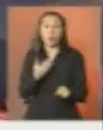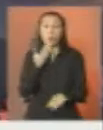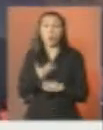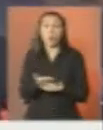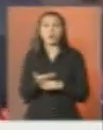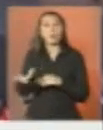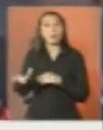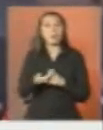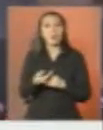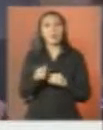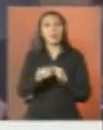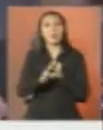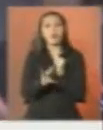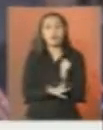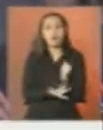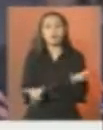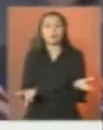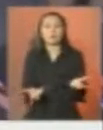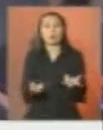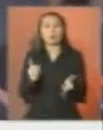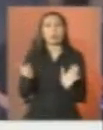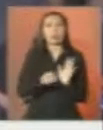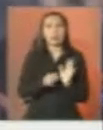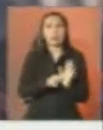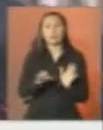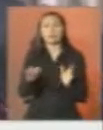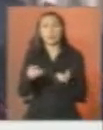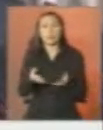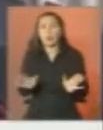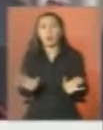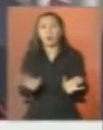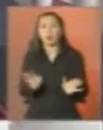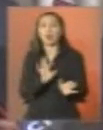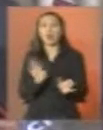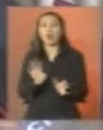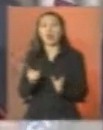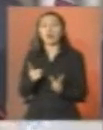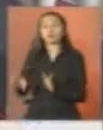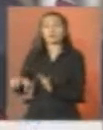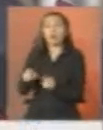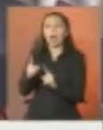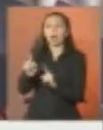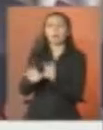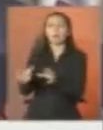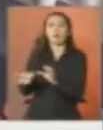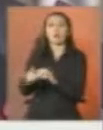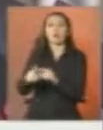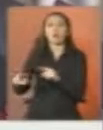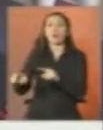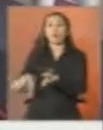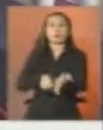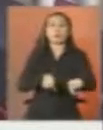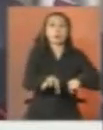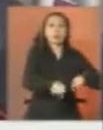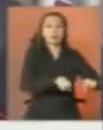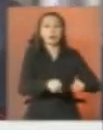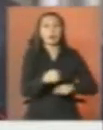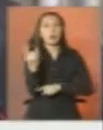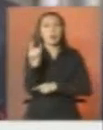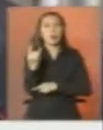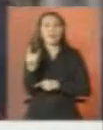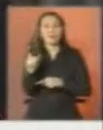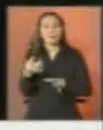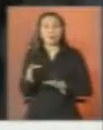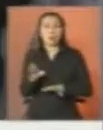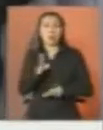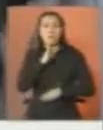pedir fondos, medios, ya sea por vía tributaria, por la vía que sea, y no sacar los pocos fondos que hay, porque en el fondo las están sacando, digamos, a las universidades que han sido